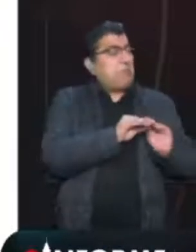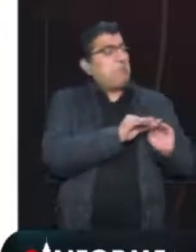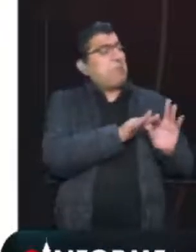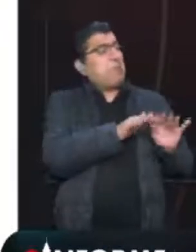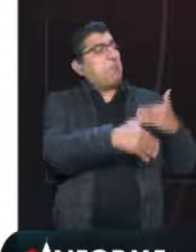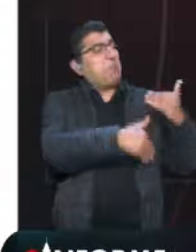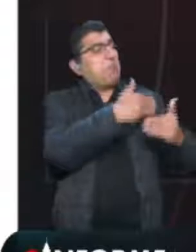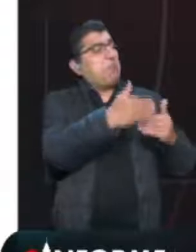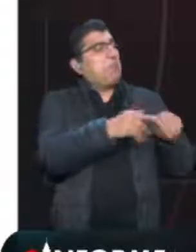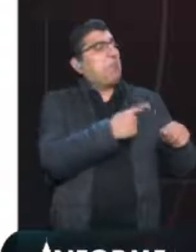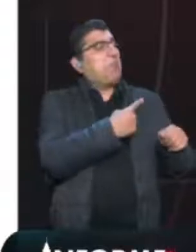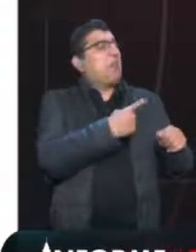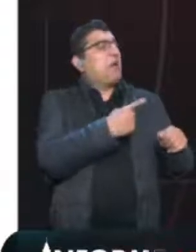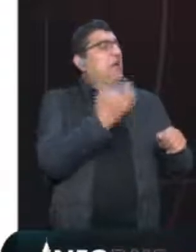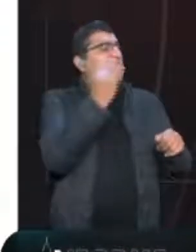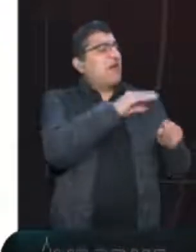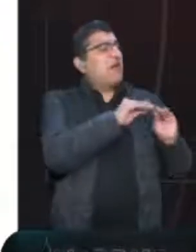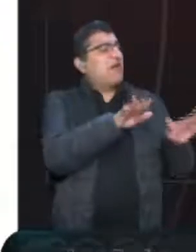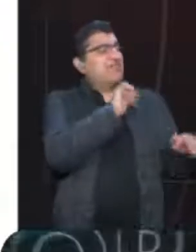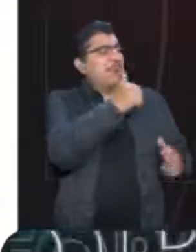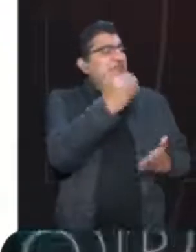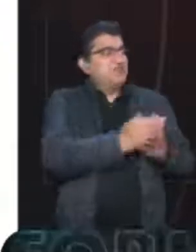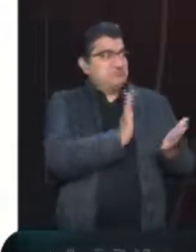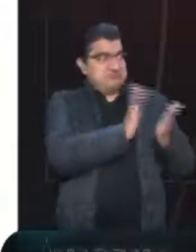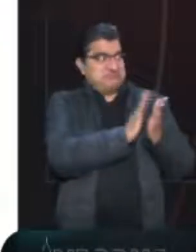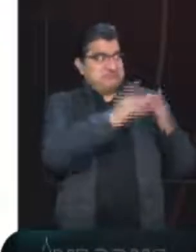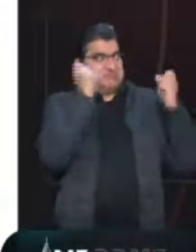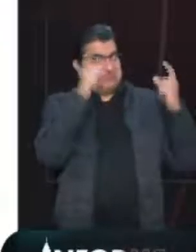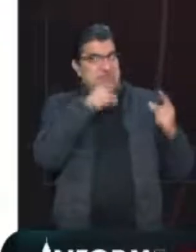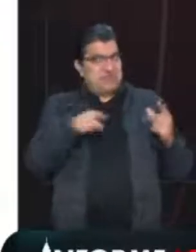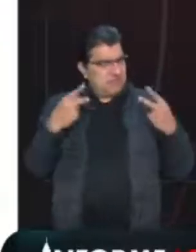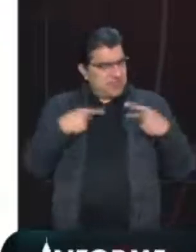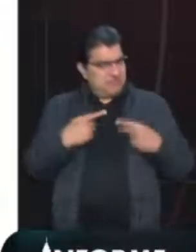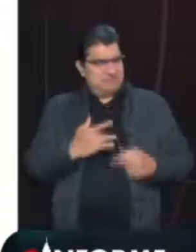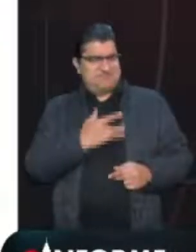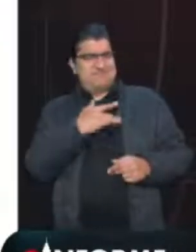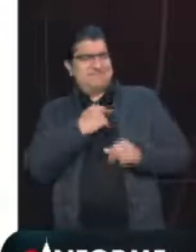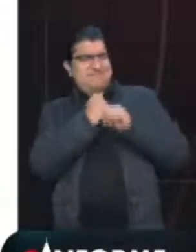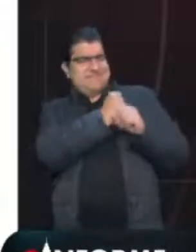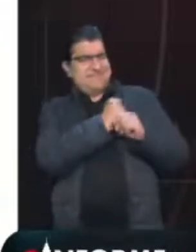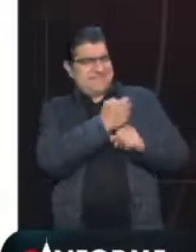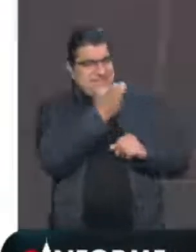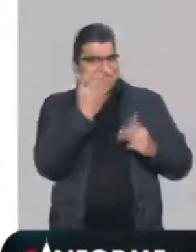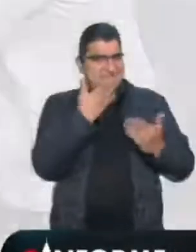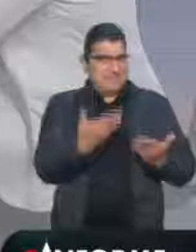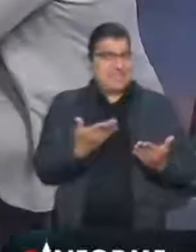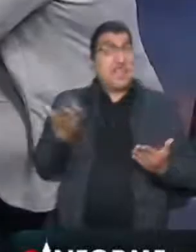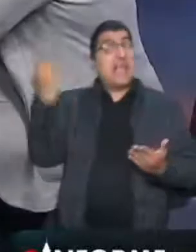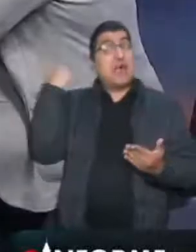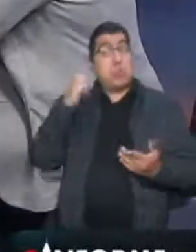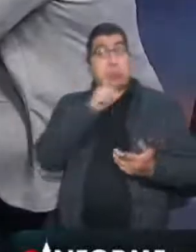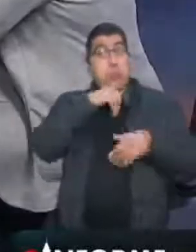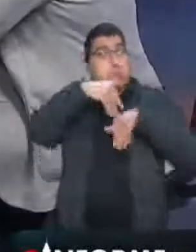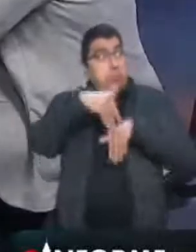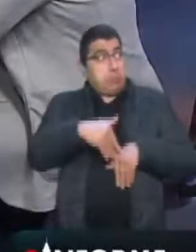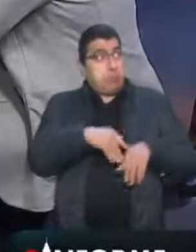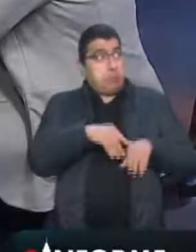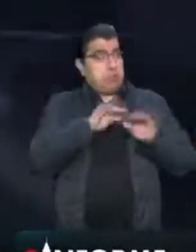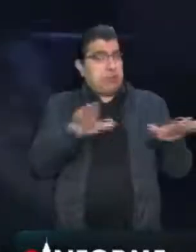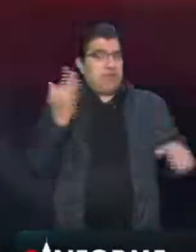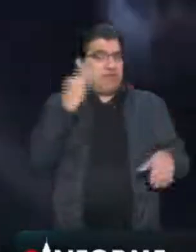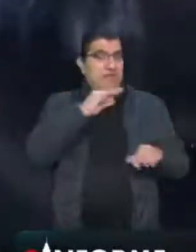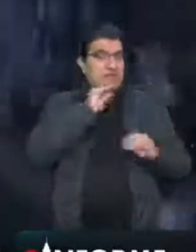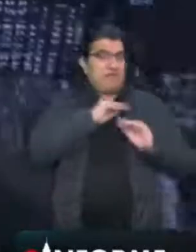esa intoxicación de la información. Entonces hay que aplaudir a la comunidad que está reaccionando, sí, porque en su momento pues esto era como